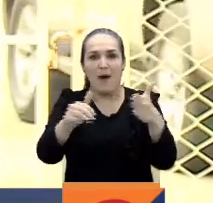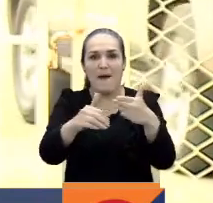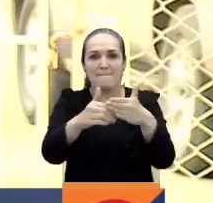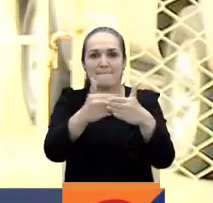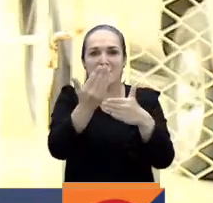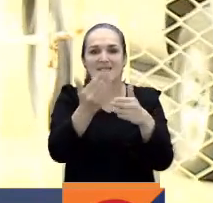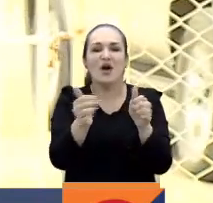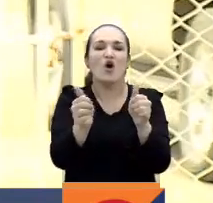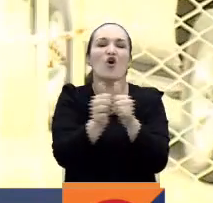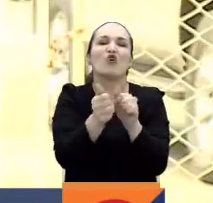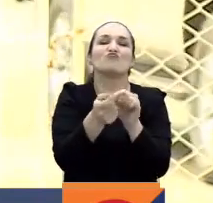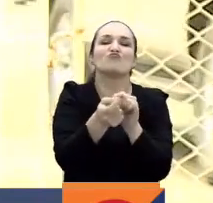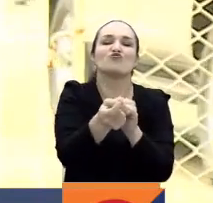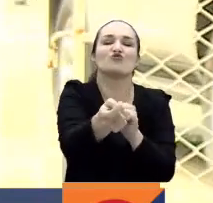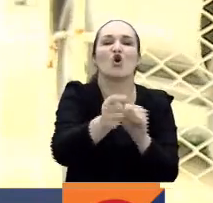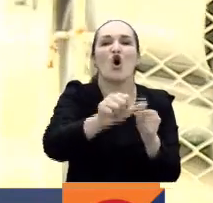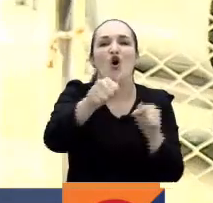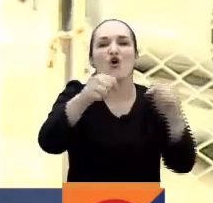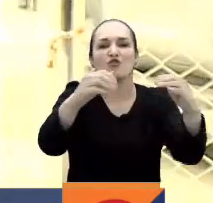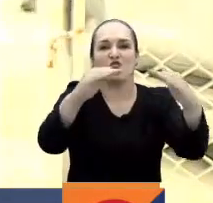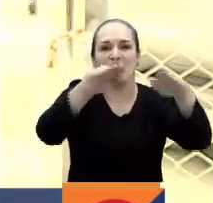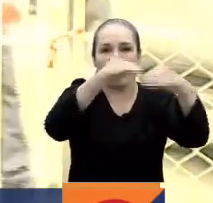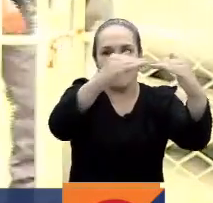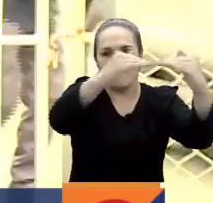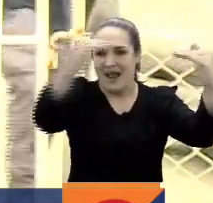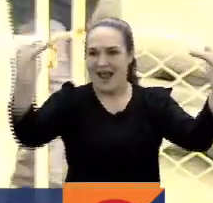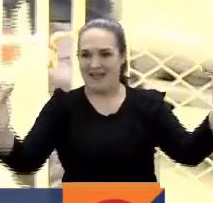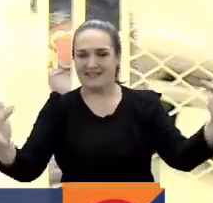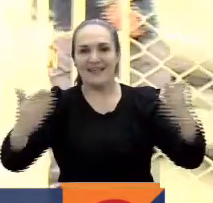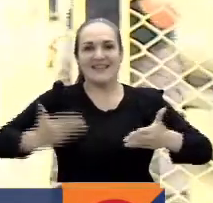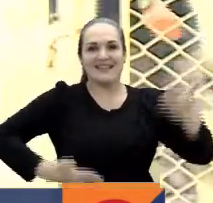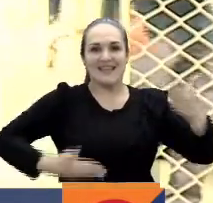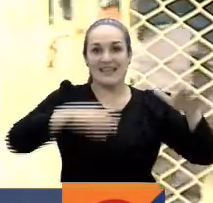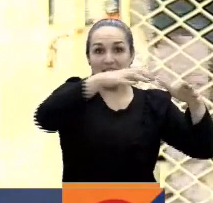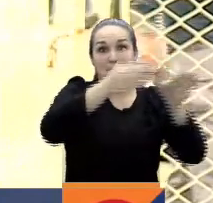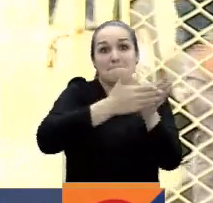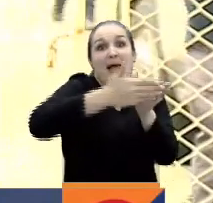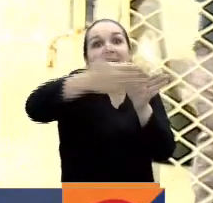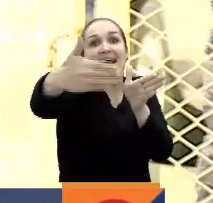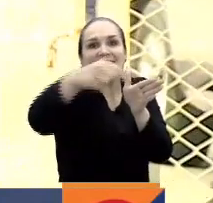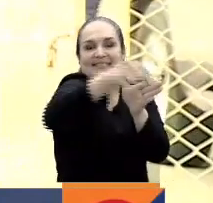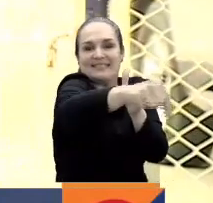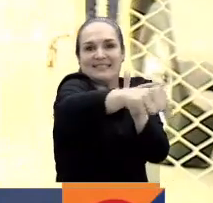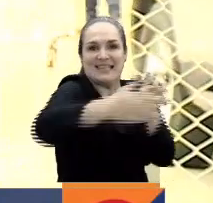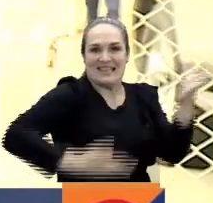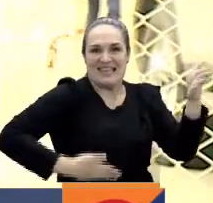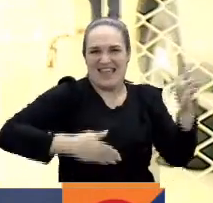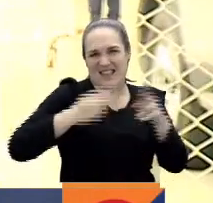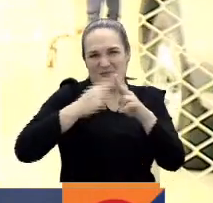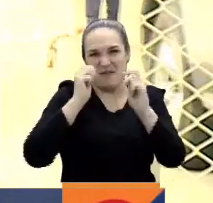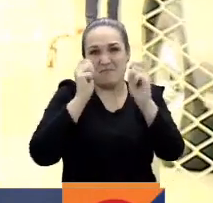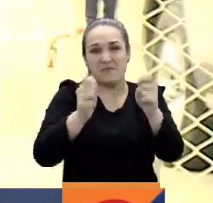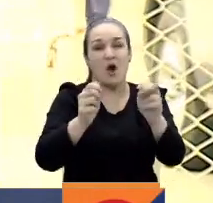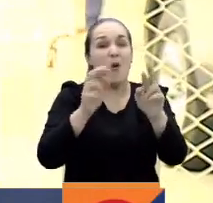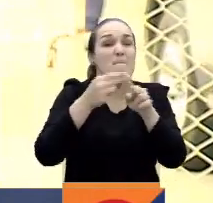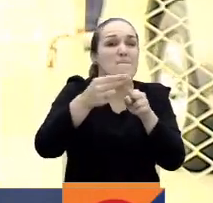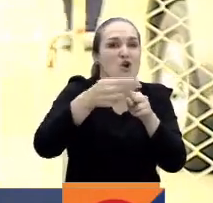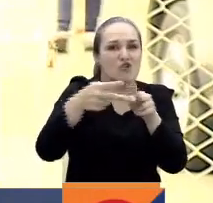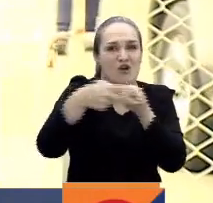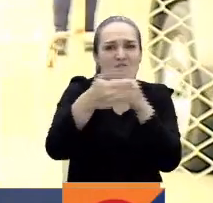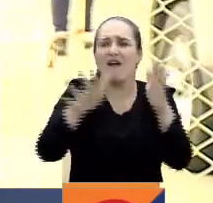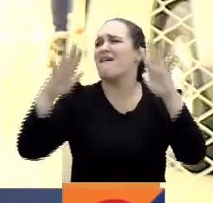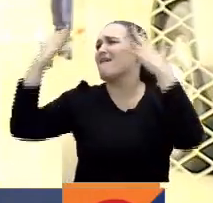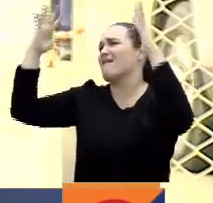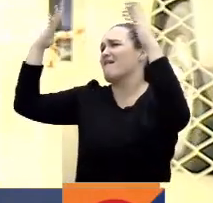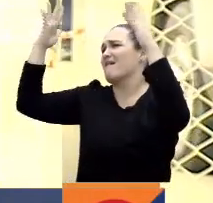tienditas que dentro de pocas semanas se va a inaugurar, mucho más grande, sea no solamente un